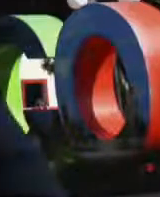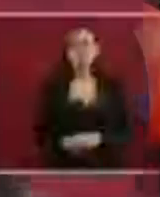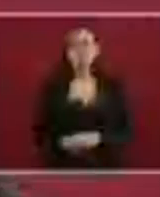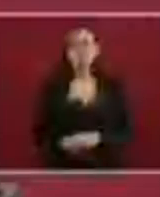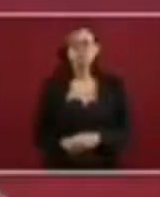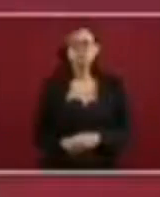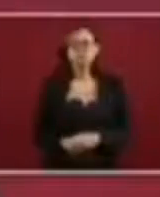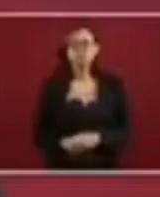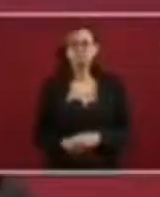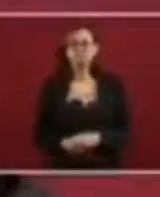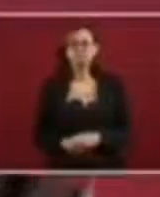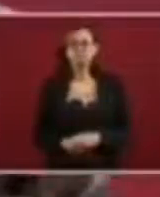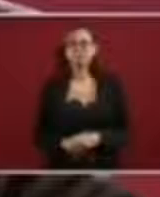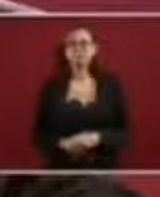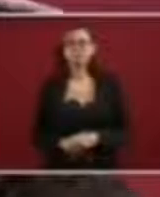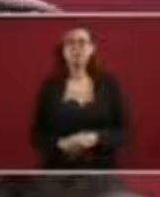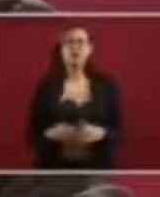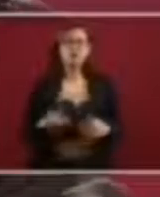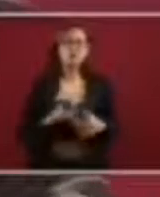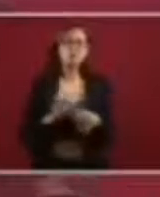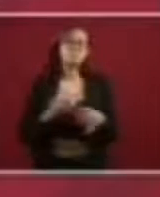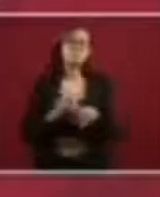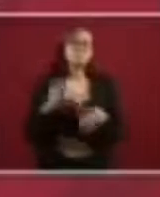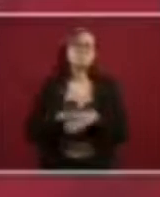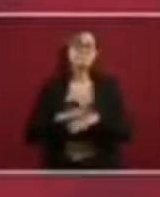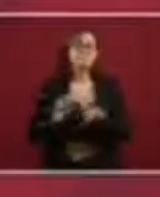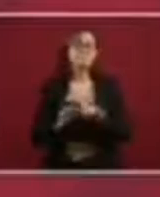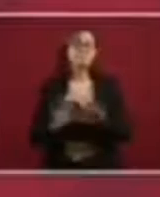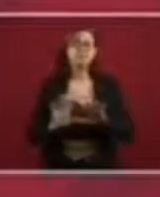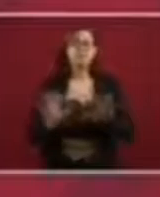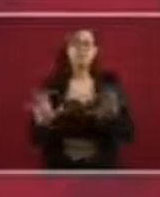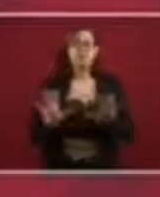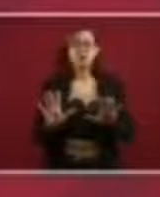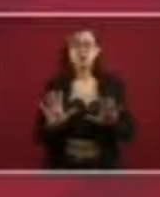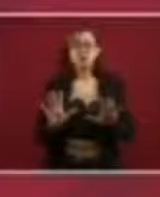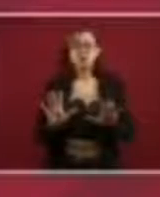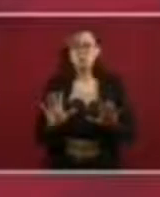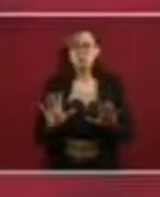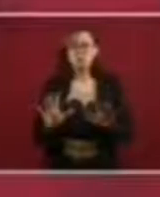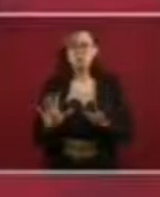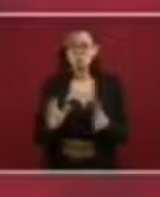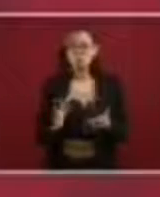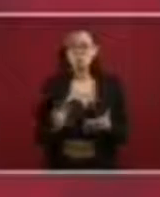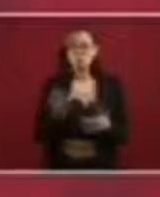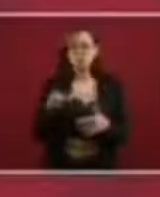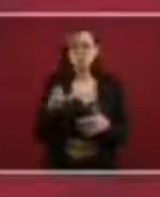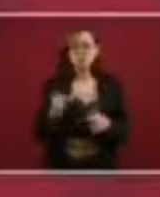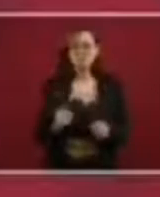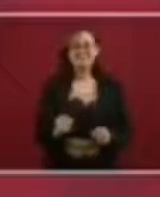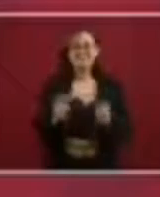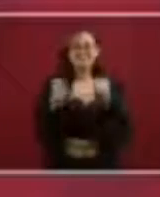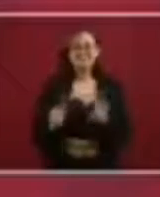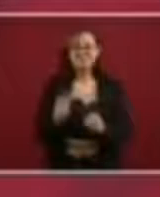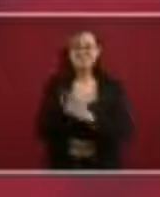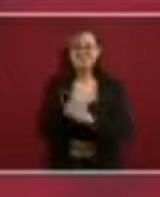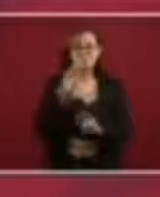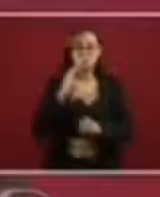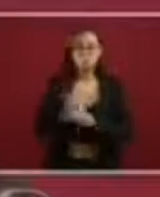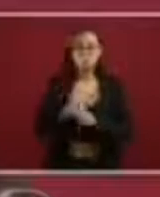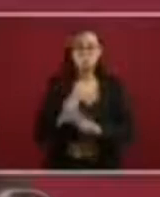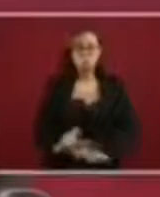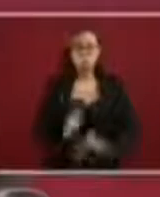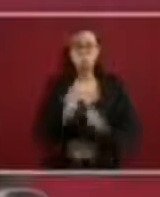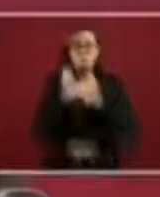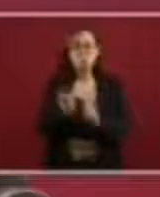explicó. Una precisión. No queda el mando de los cuerpos de seguridad bajo